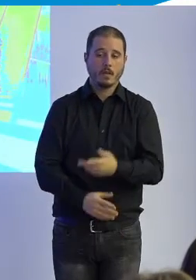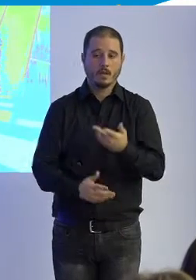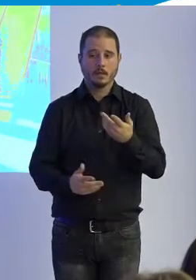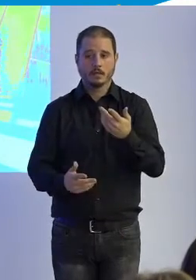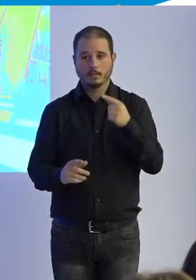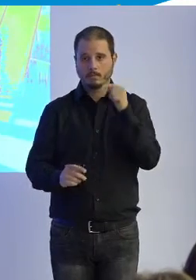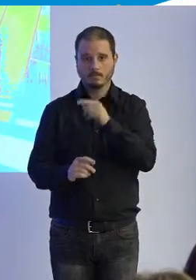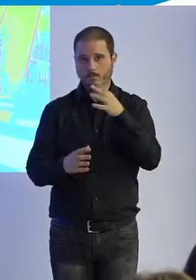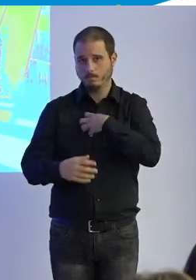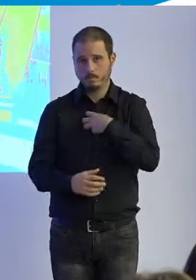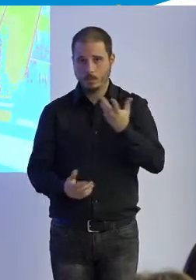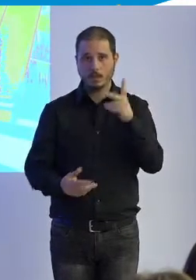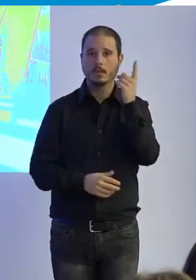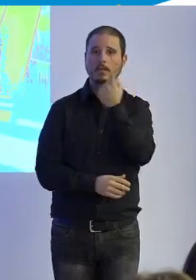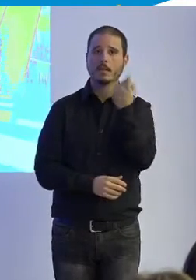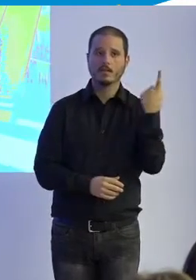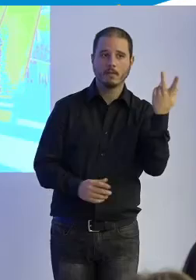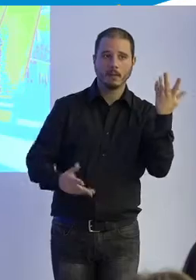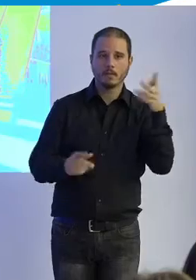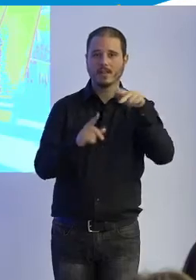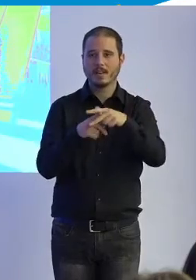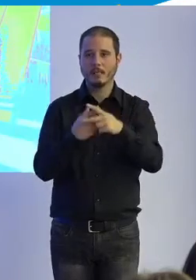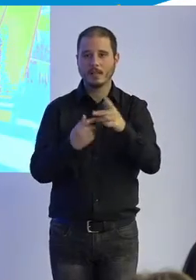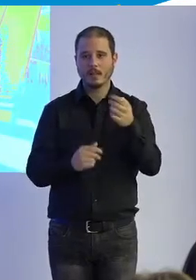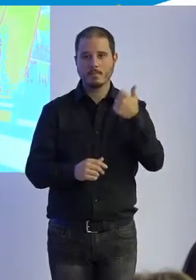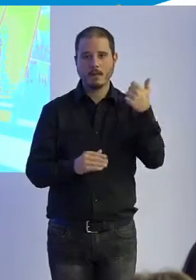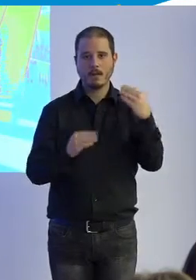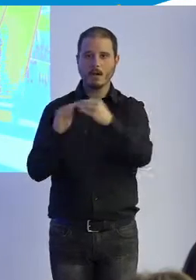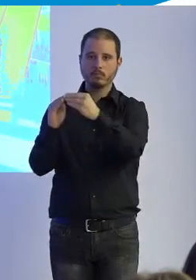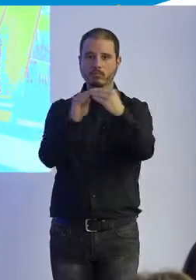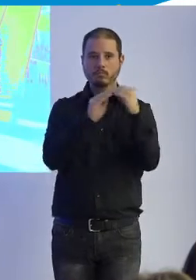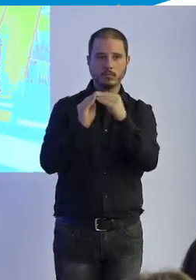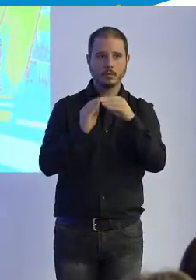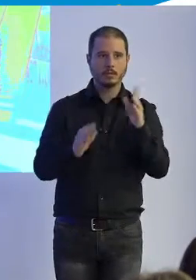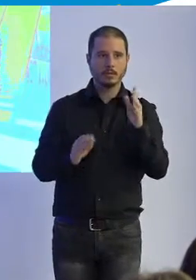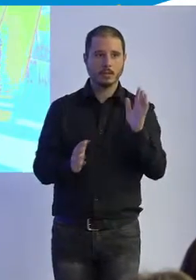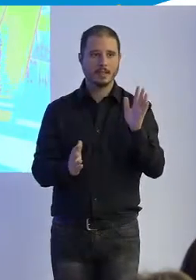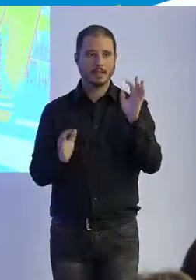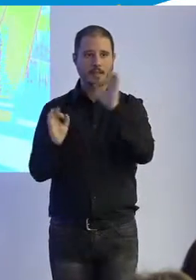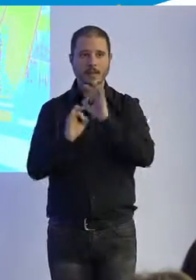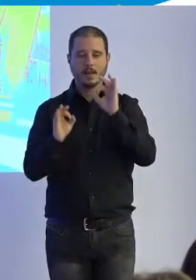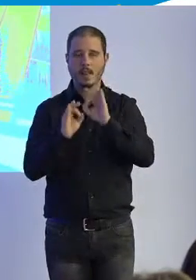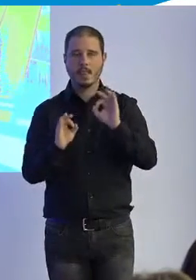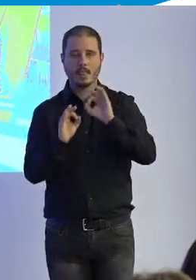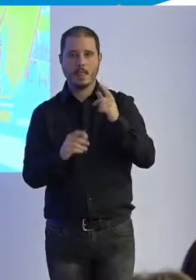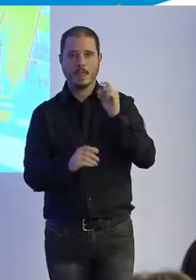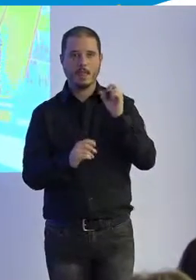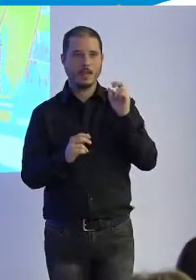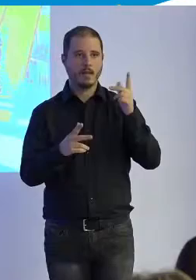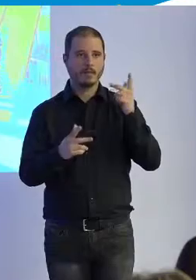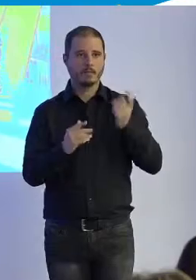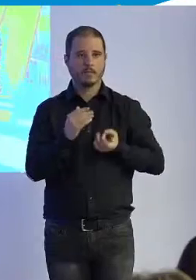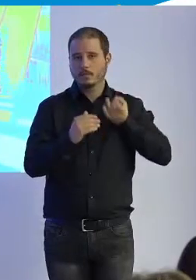generar algo sobre herramientas ya un poco más estándar. Nadie inventa el YouTube cada día. Se graban vídeos